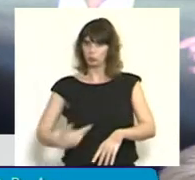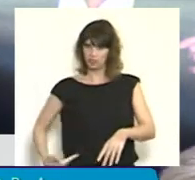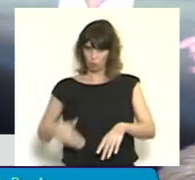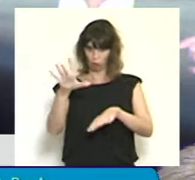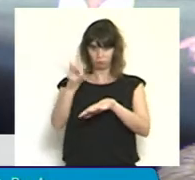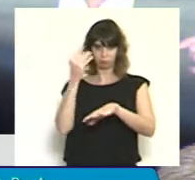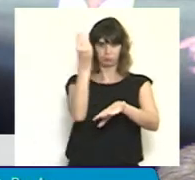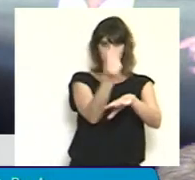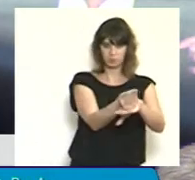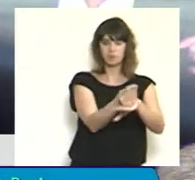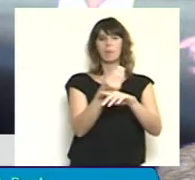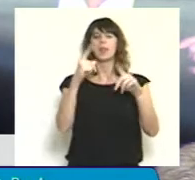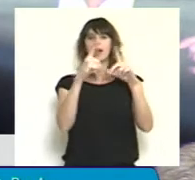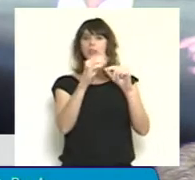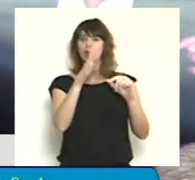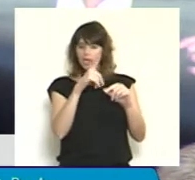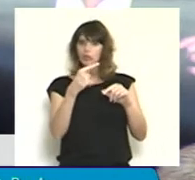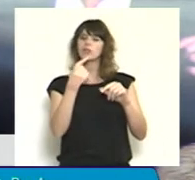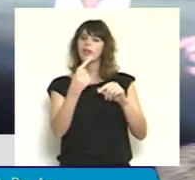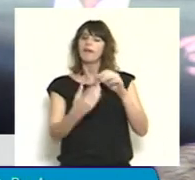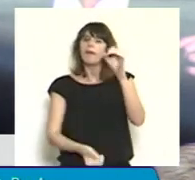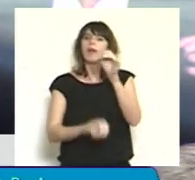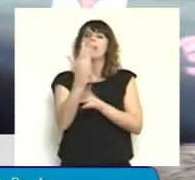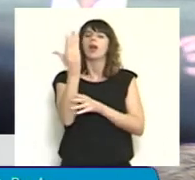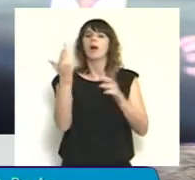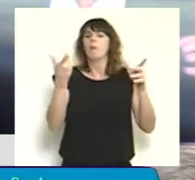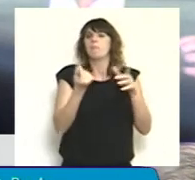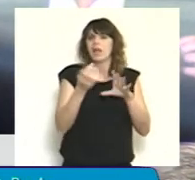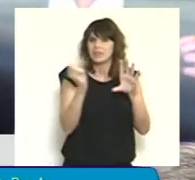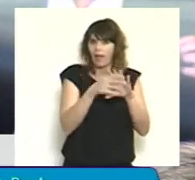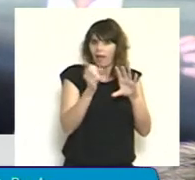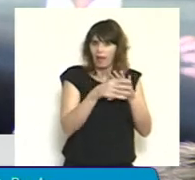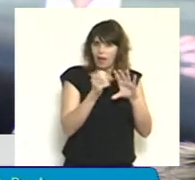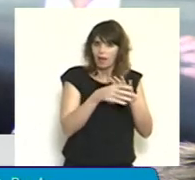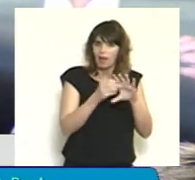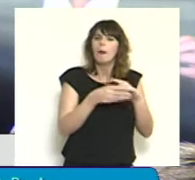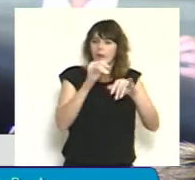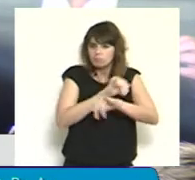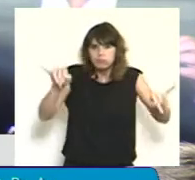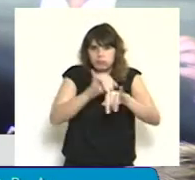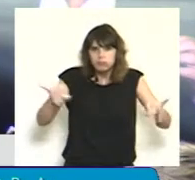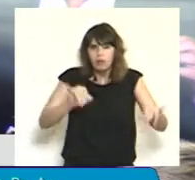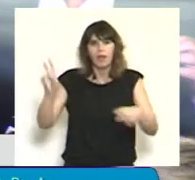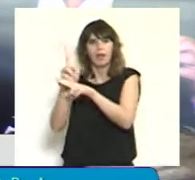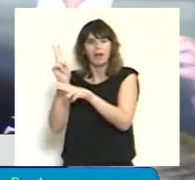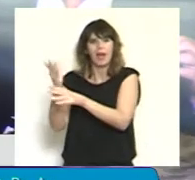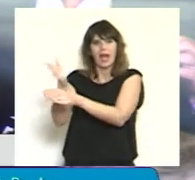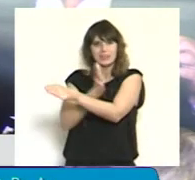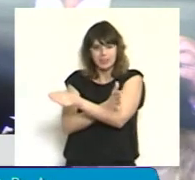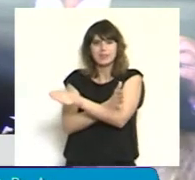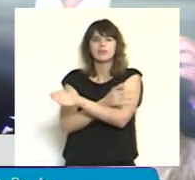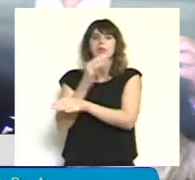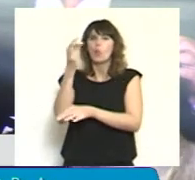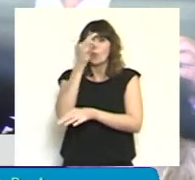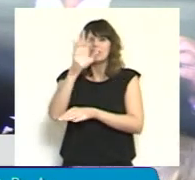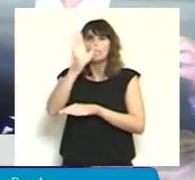artículo 14 se prevé la creación del Fondo de Promoción de las Políticas de Prevención, constituido por un 20%